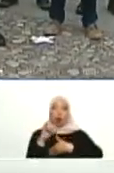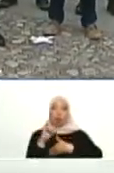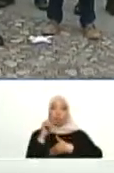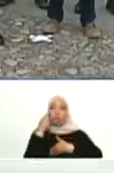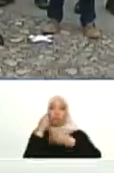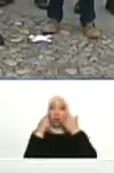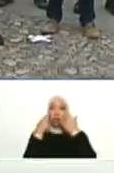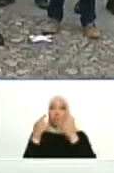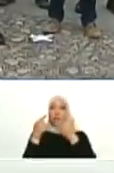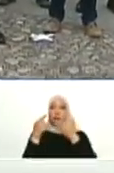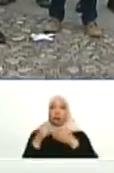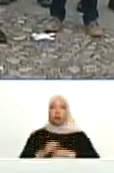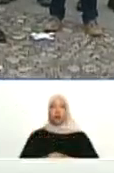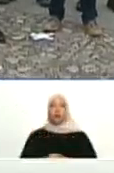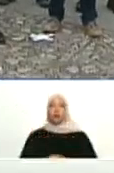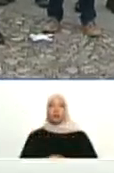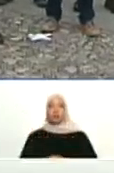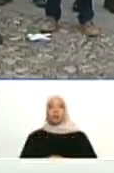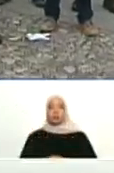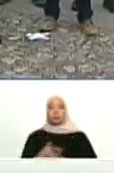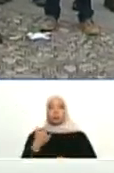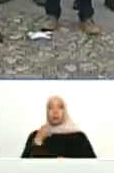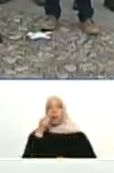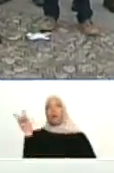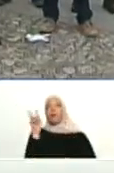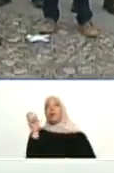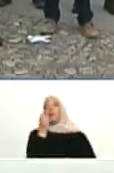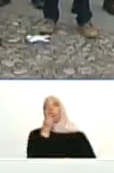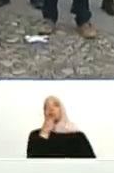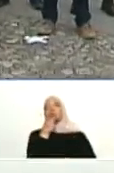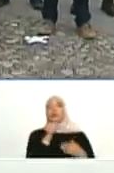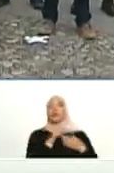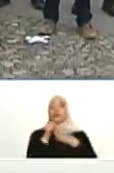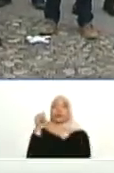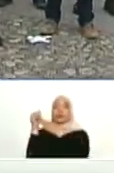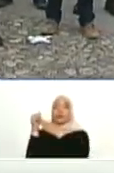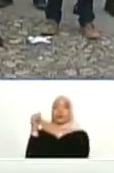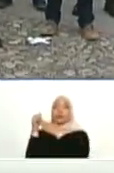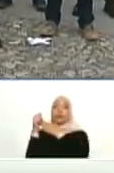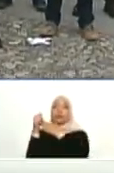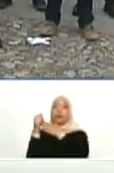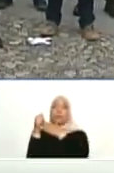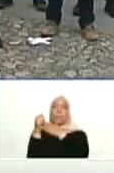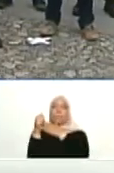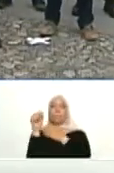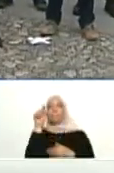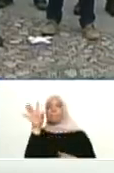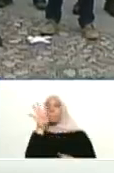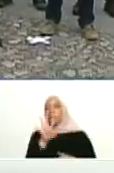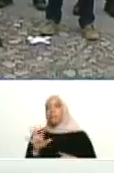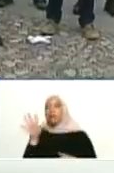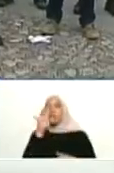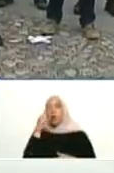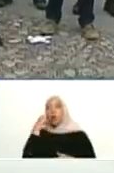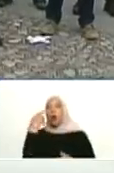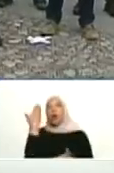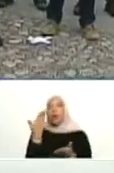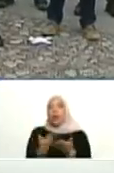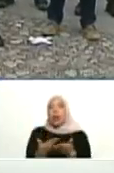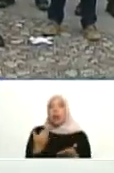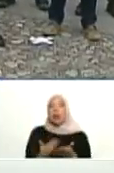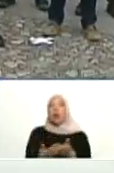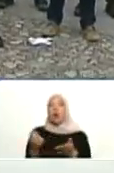Sudamérica, en esta tierra heroica, gloriosa, con este mar que ha sido testigo de